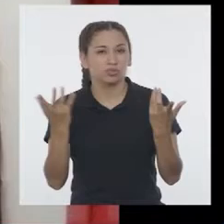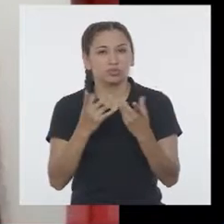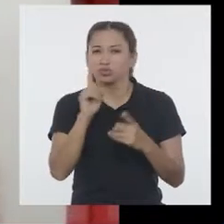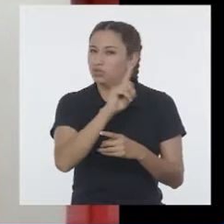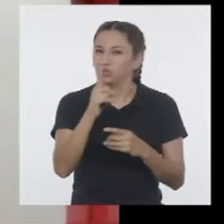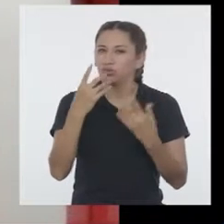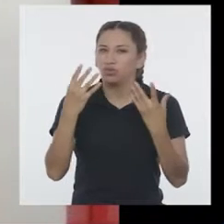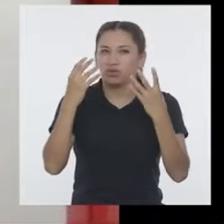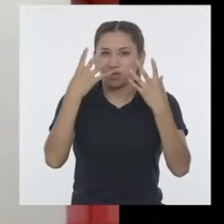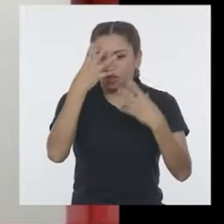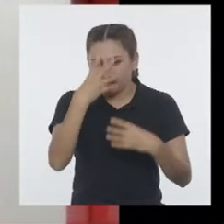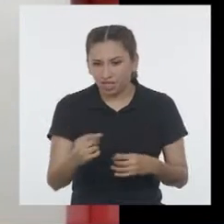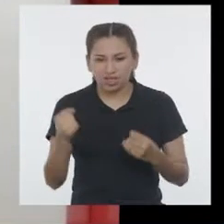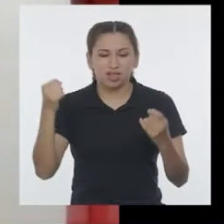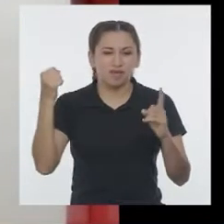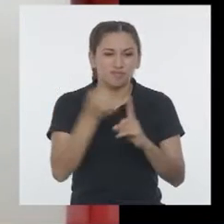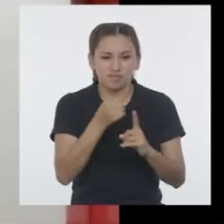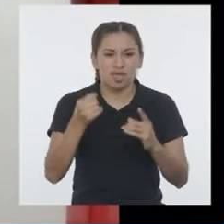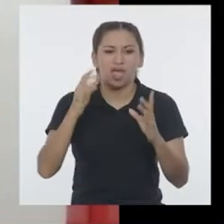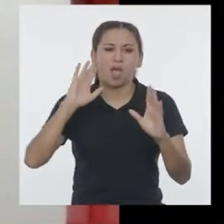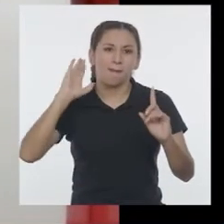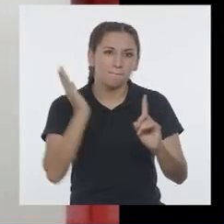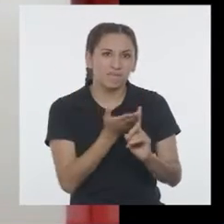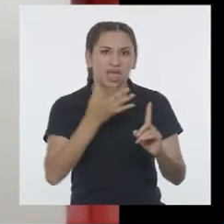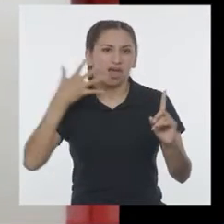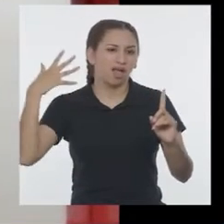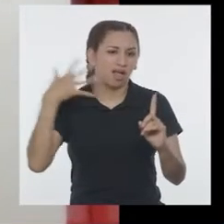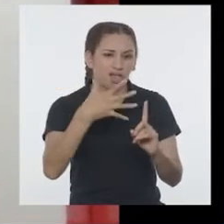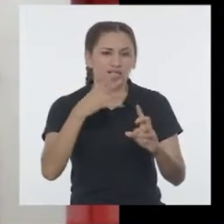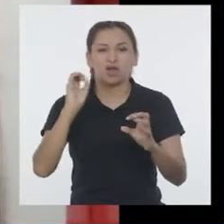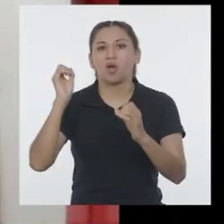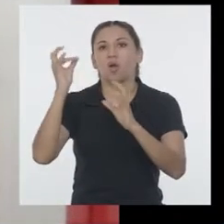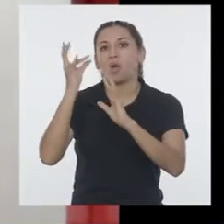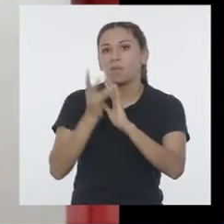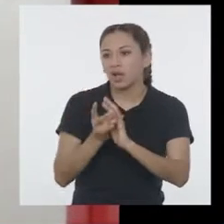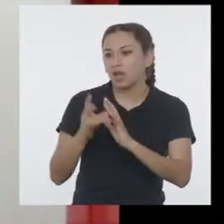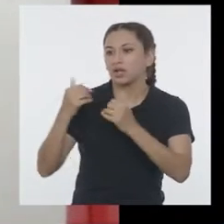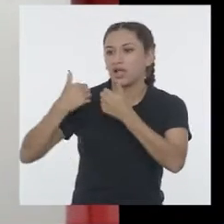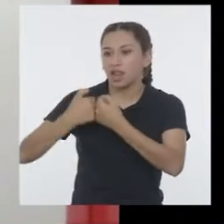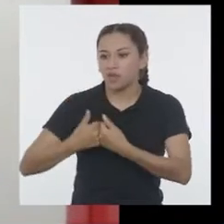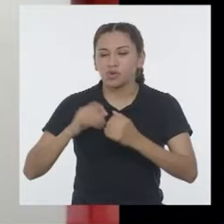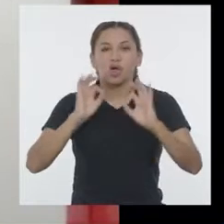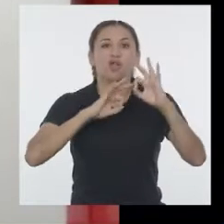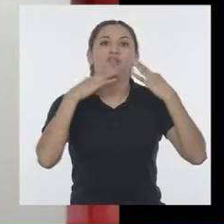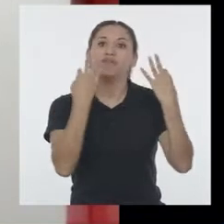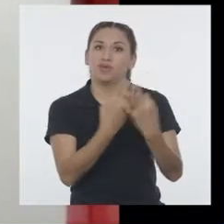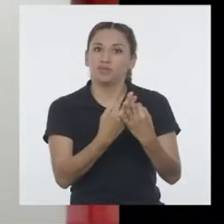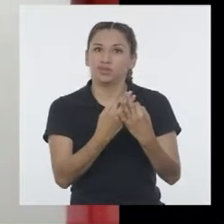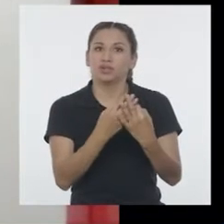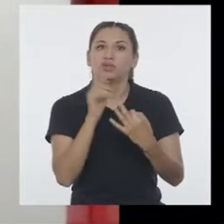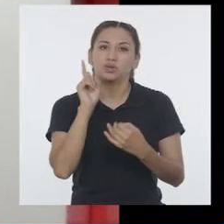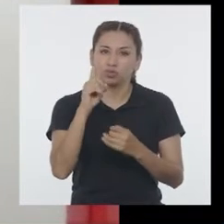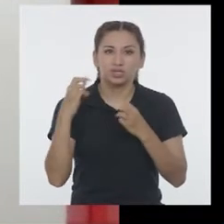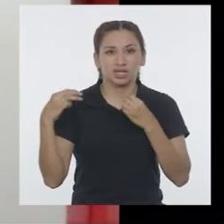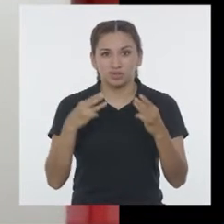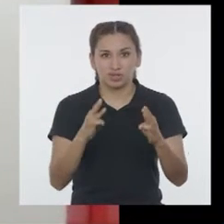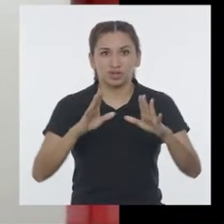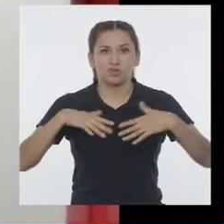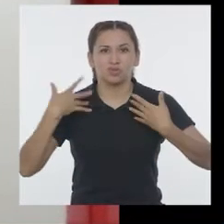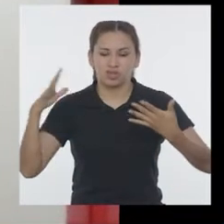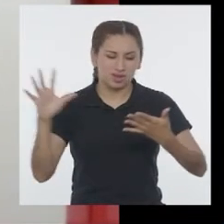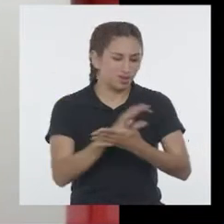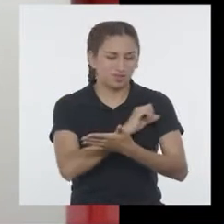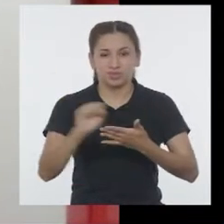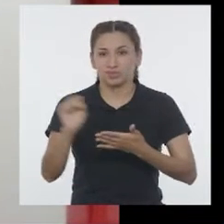que nunca debemos caer en violencia con nuestros hijos, ni con nuestras parejas, ni tampoco con nuestras familias, ¿no? Es una manera de